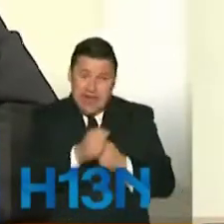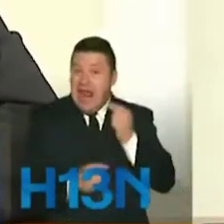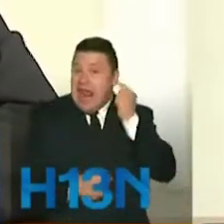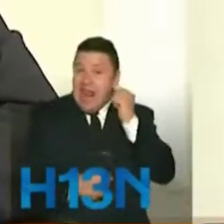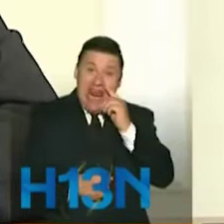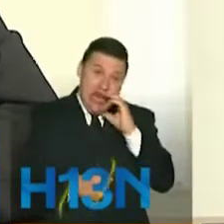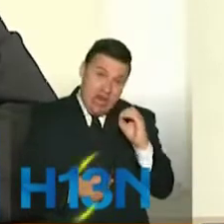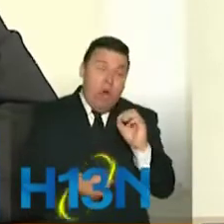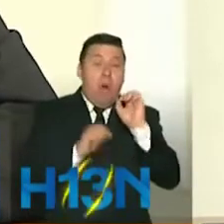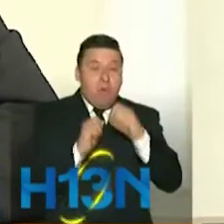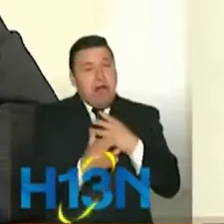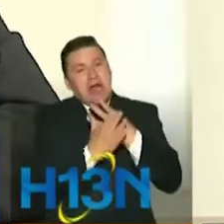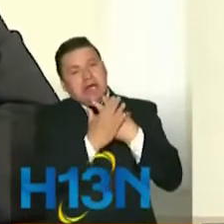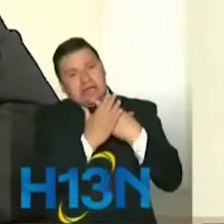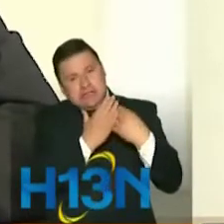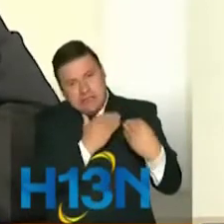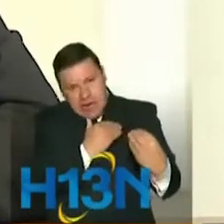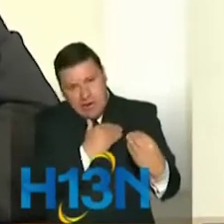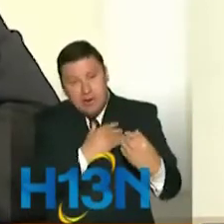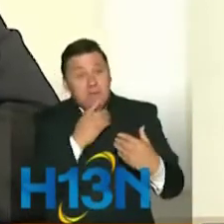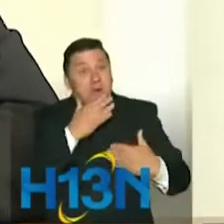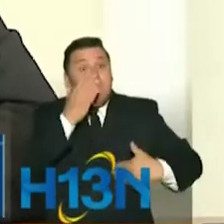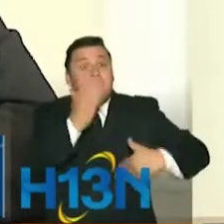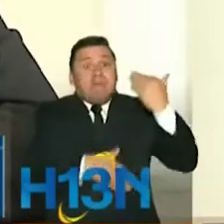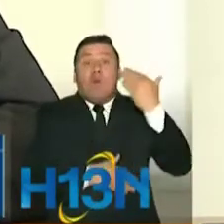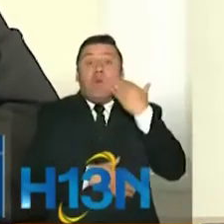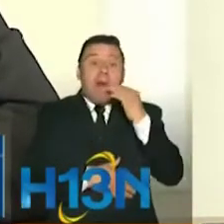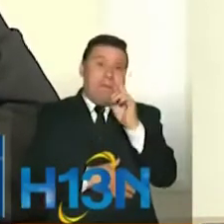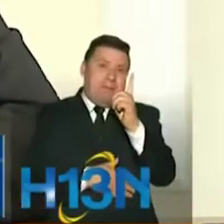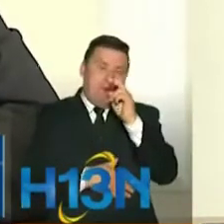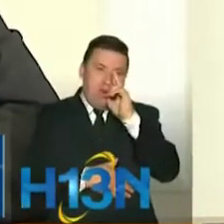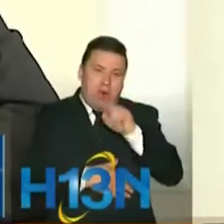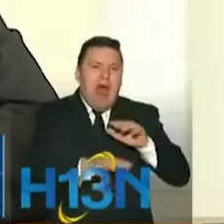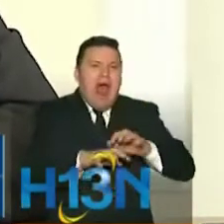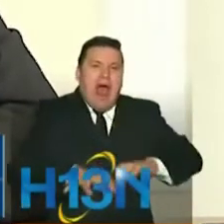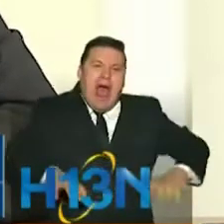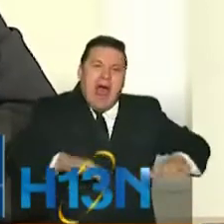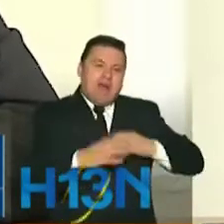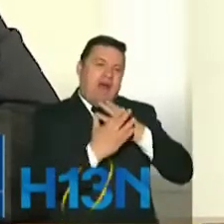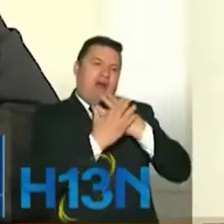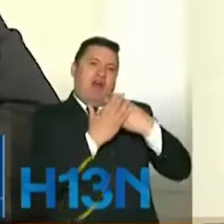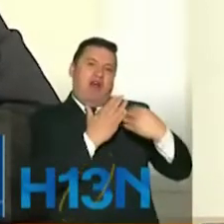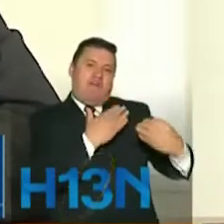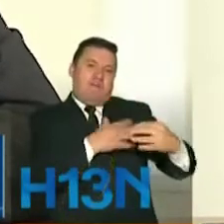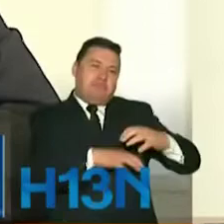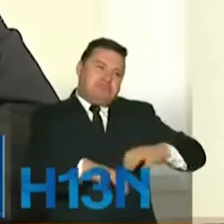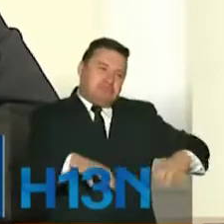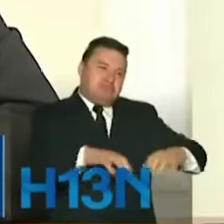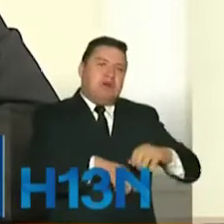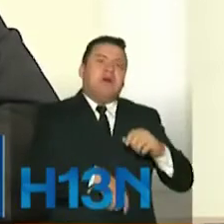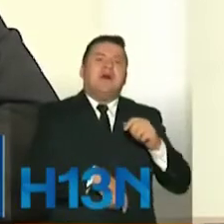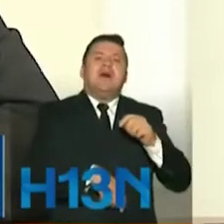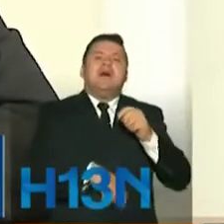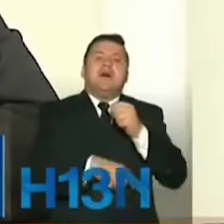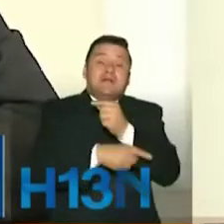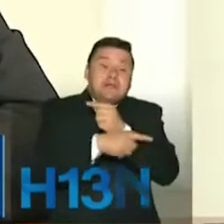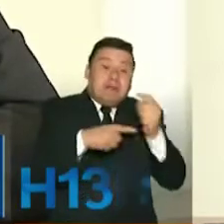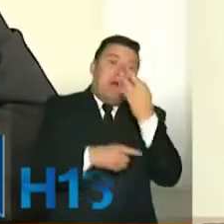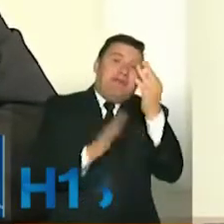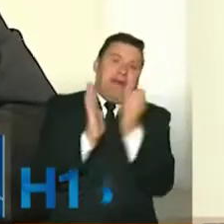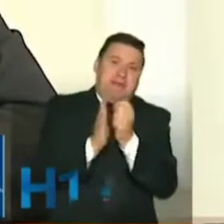podrá realizar a partir del primero de junio actividades al aire al aire libre tres veces a la semana